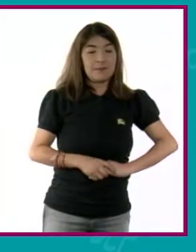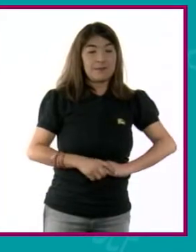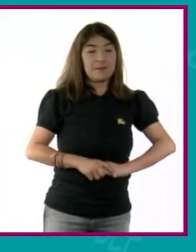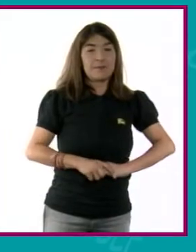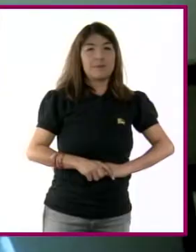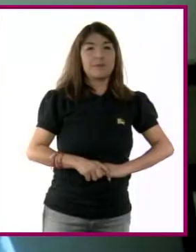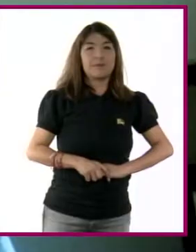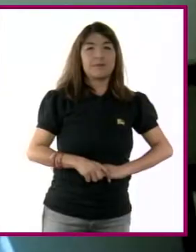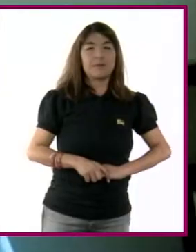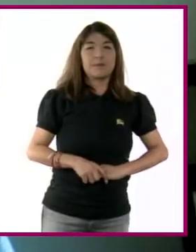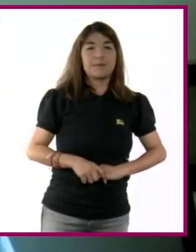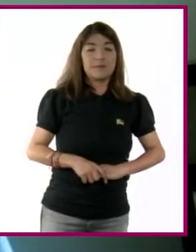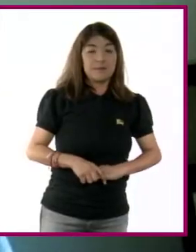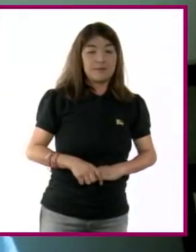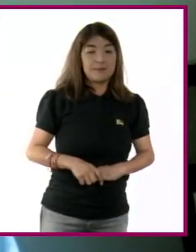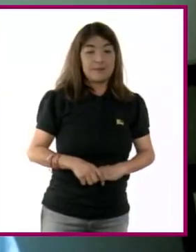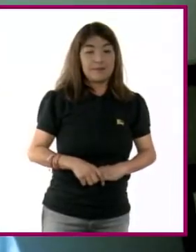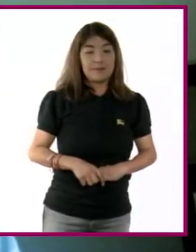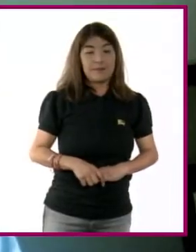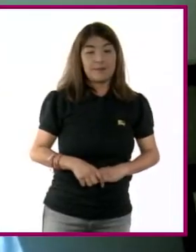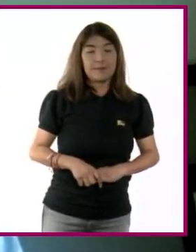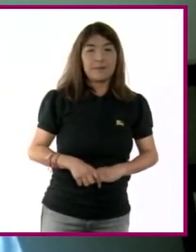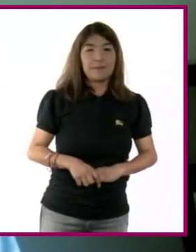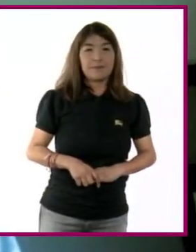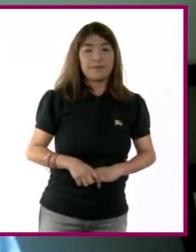Desde el punto de vista del desarrollo,